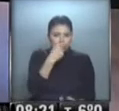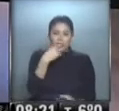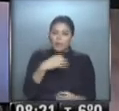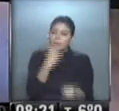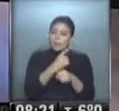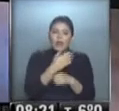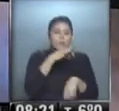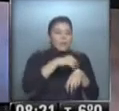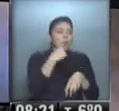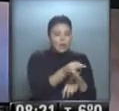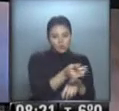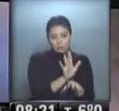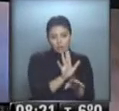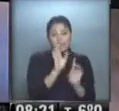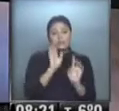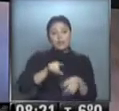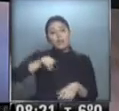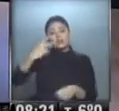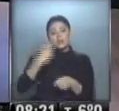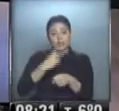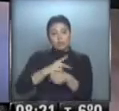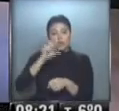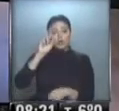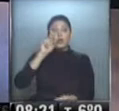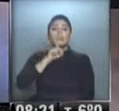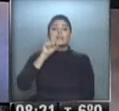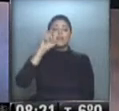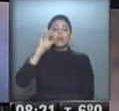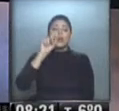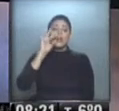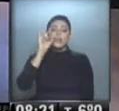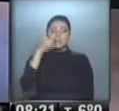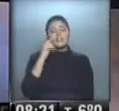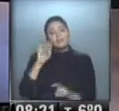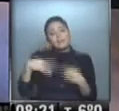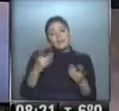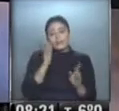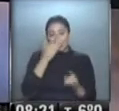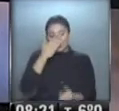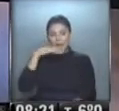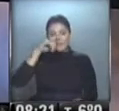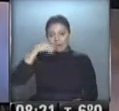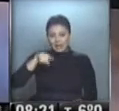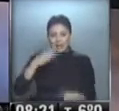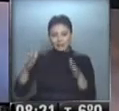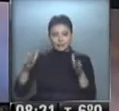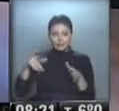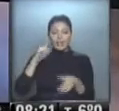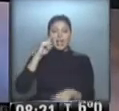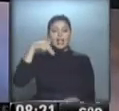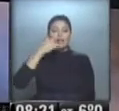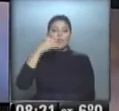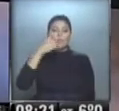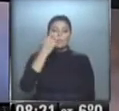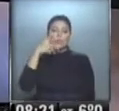consultarlo con el médico los corticoides son un segundo escalón y vamos a dejar la inmunoterapia para el tratamiento